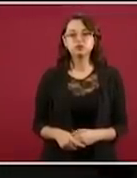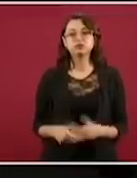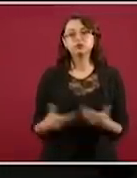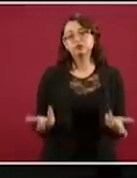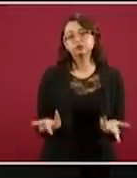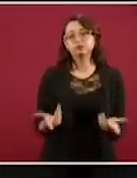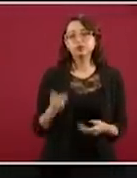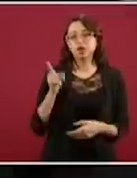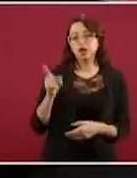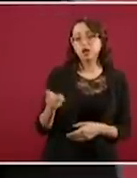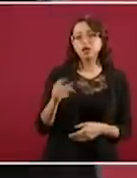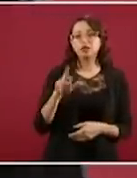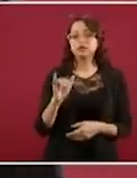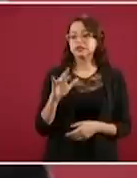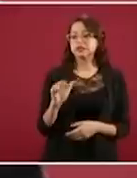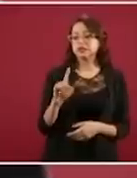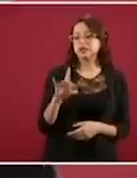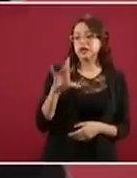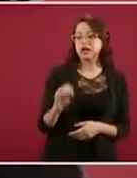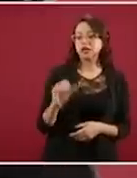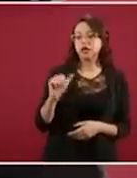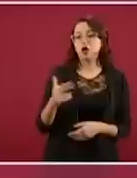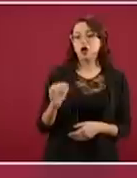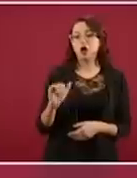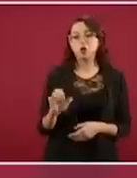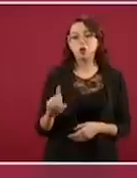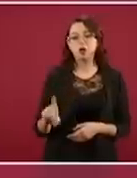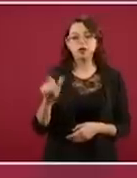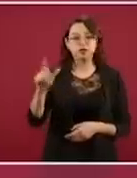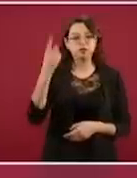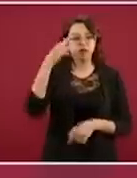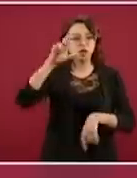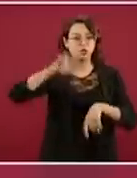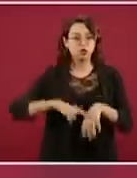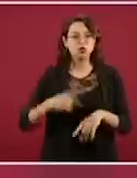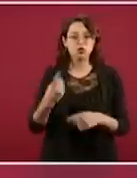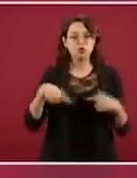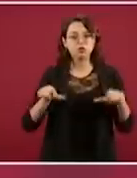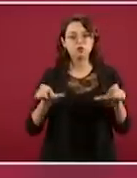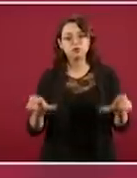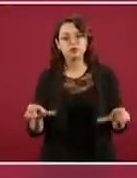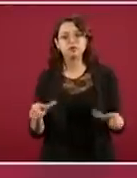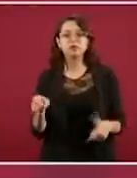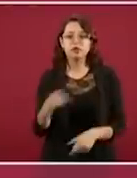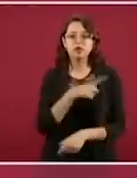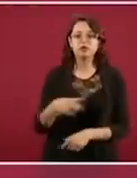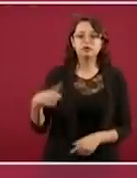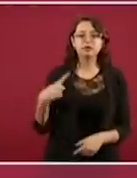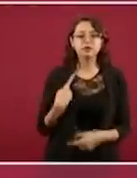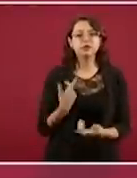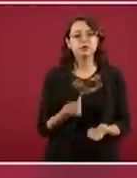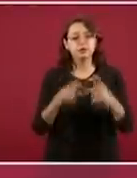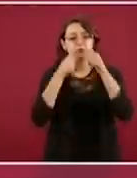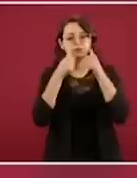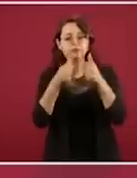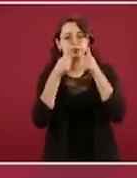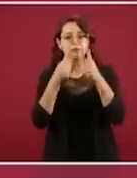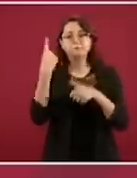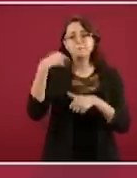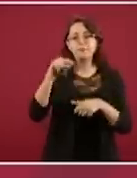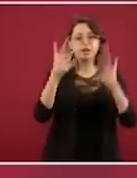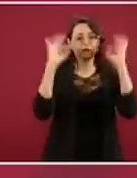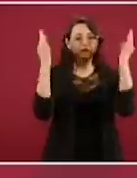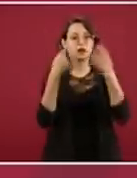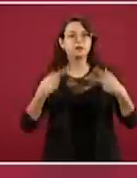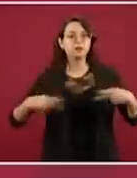Ricardo Agüet, el director de aduanas, que tome cartas en el asunto, a ayudar a nuestros migrantes